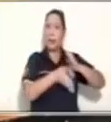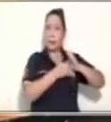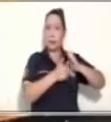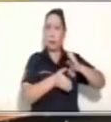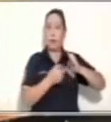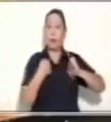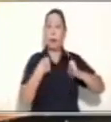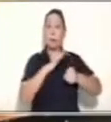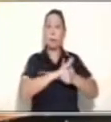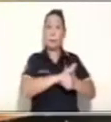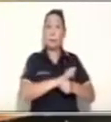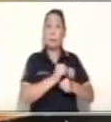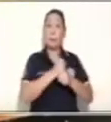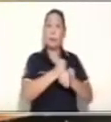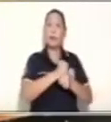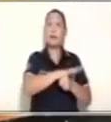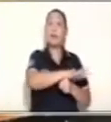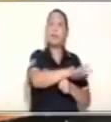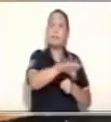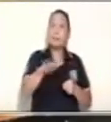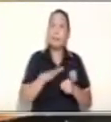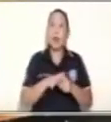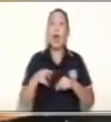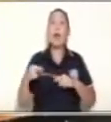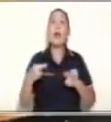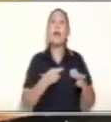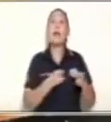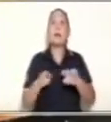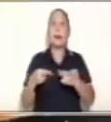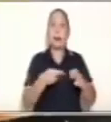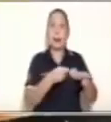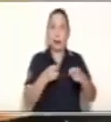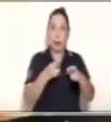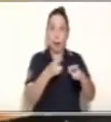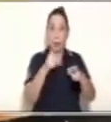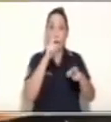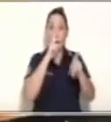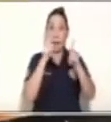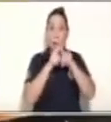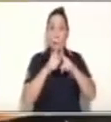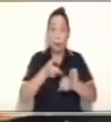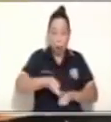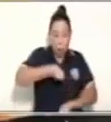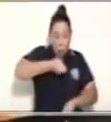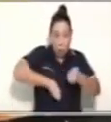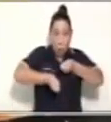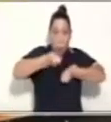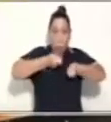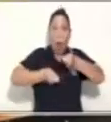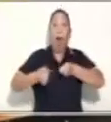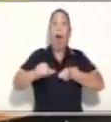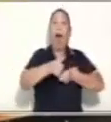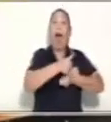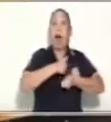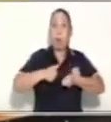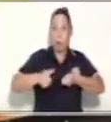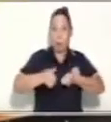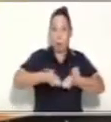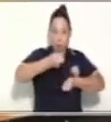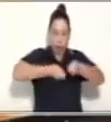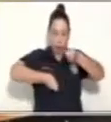el terreno del tío Nacho pasaba un río y había un pozo donde ellas iban, obviamente, a traer